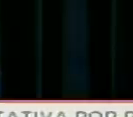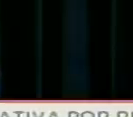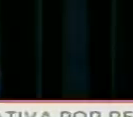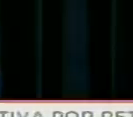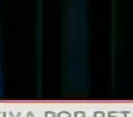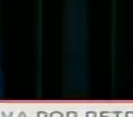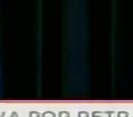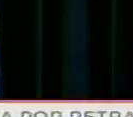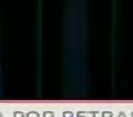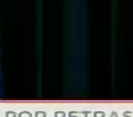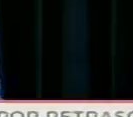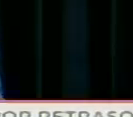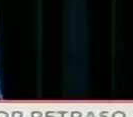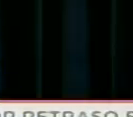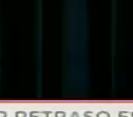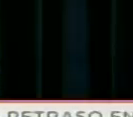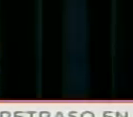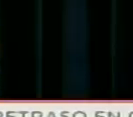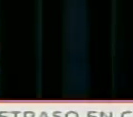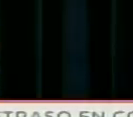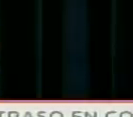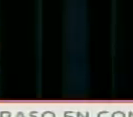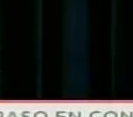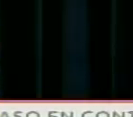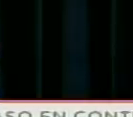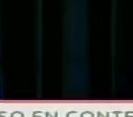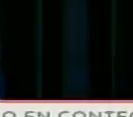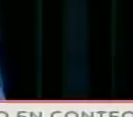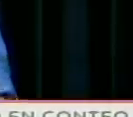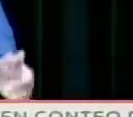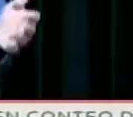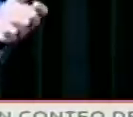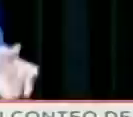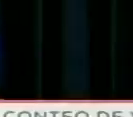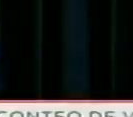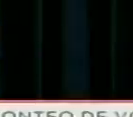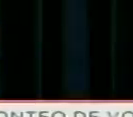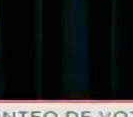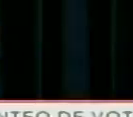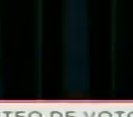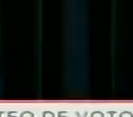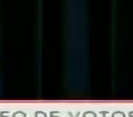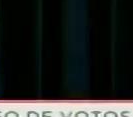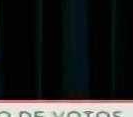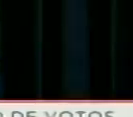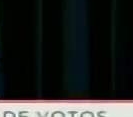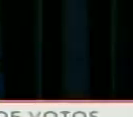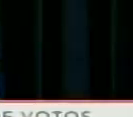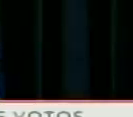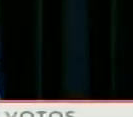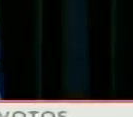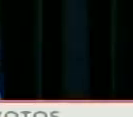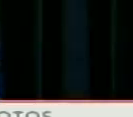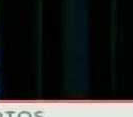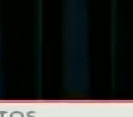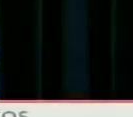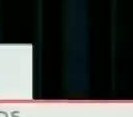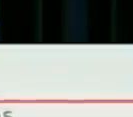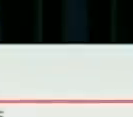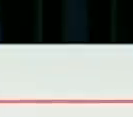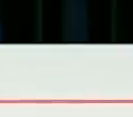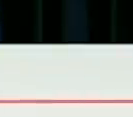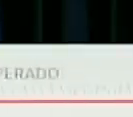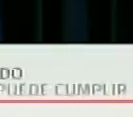filtrado por parte del equipo colaborador de Guaidó, que espantado con las cosas que dice, entrega a los medios de